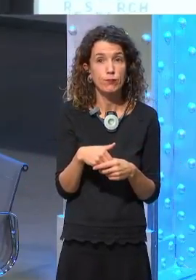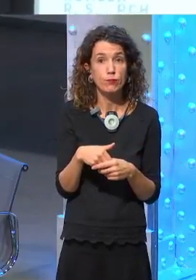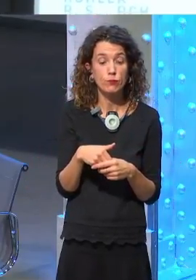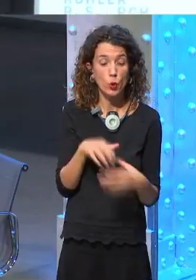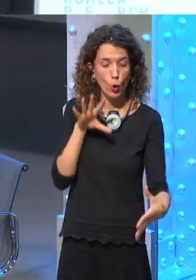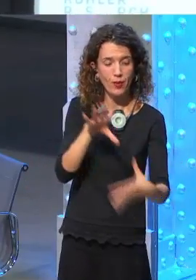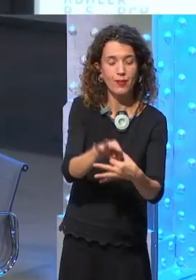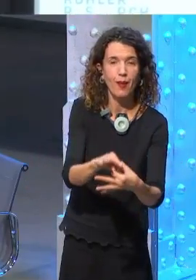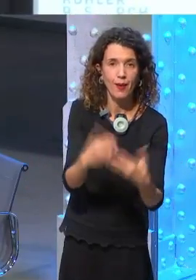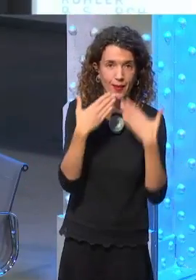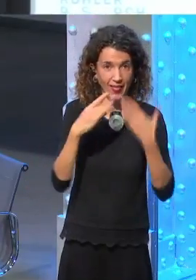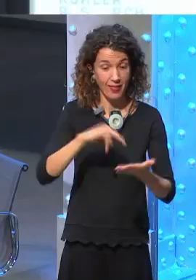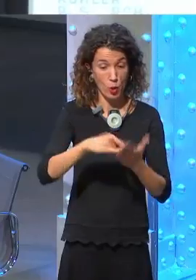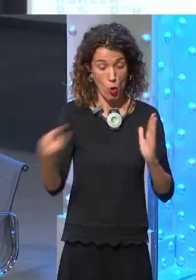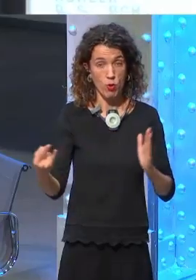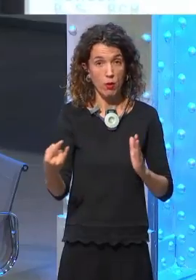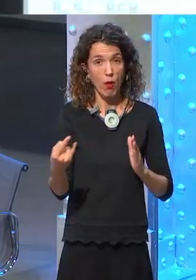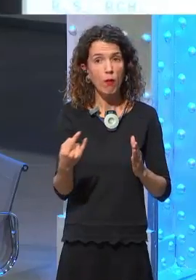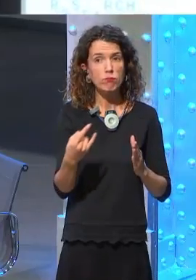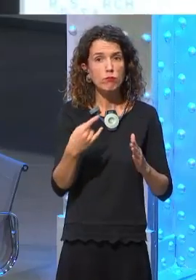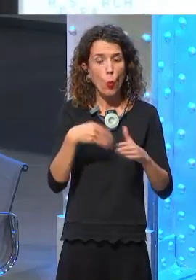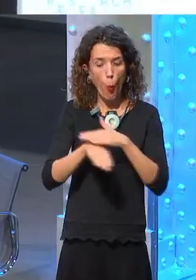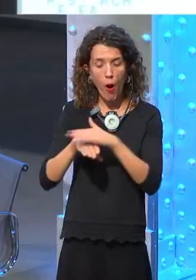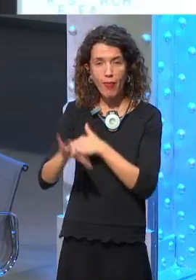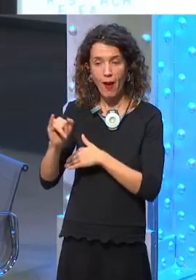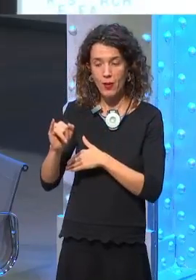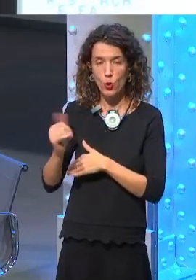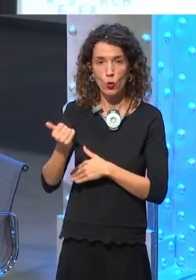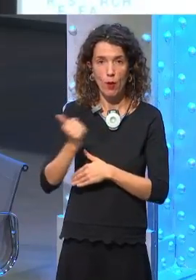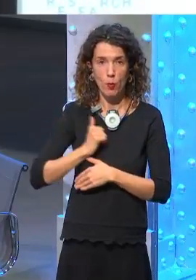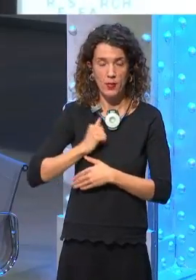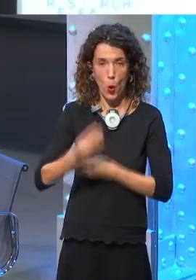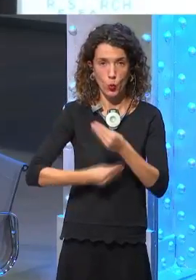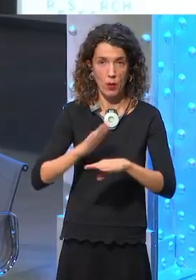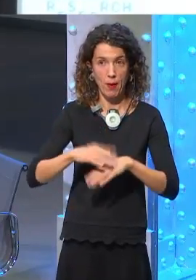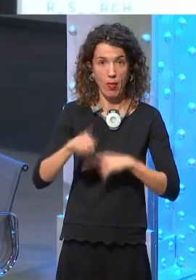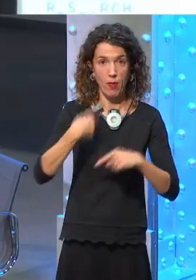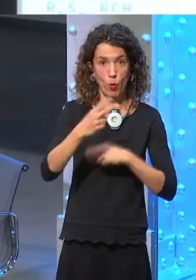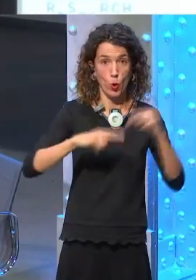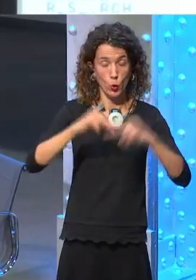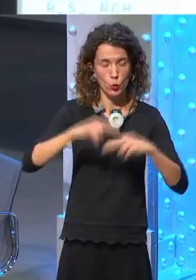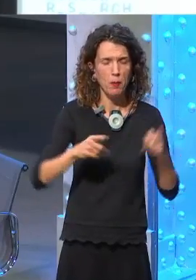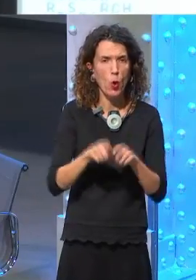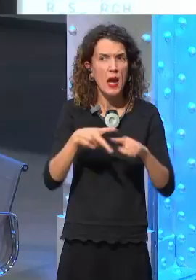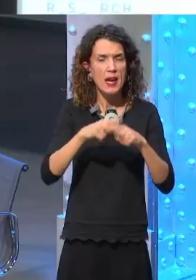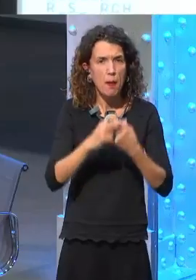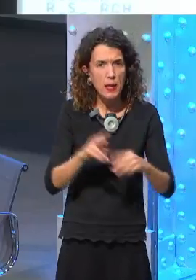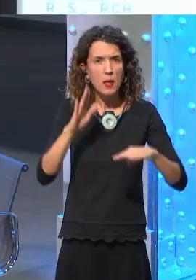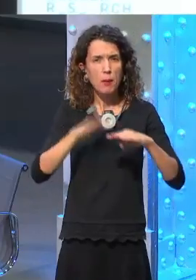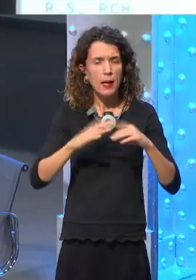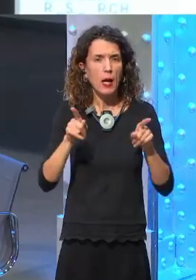esto era con algunas tecnologías que ya teníamos a nuestra disposición y que podíamos utilizar para construir, pero no existía todavía ninguna herramienta